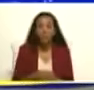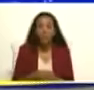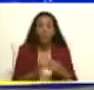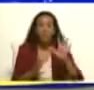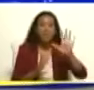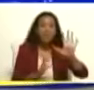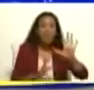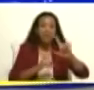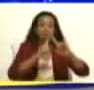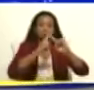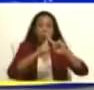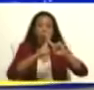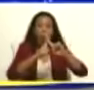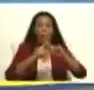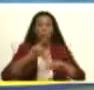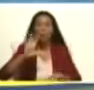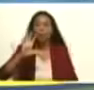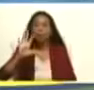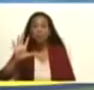5x5,